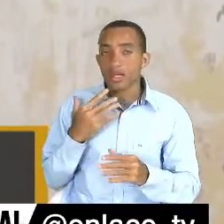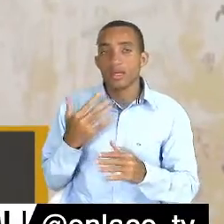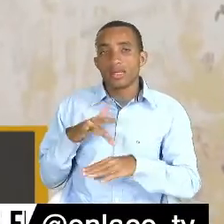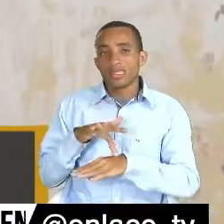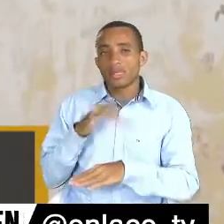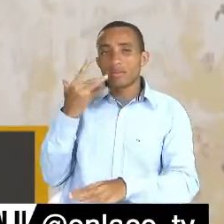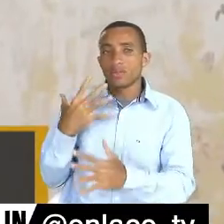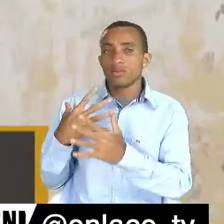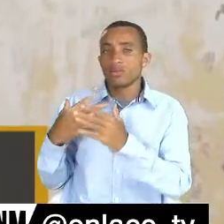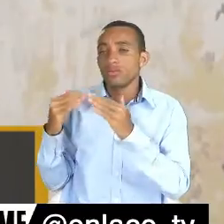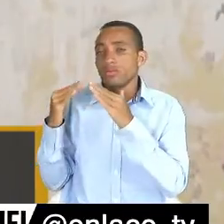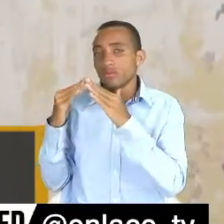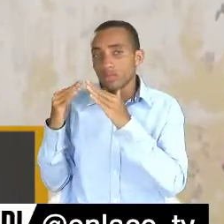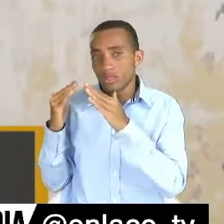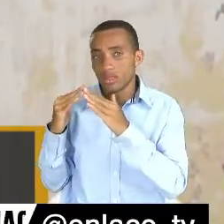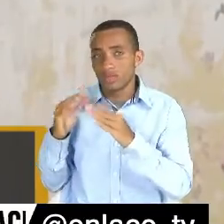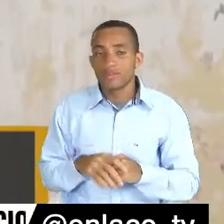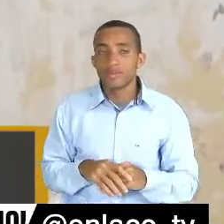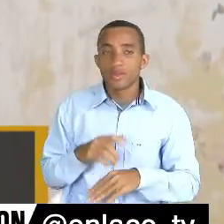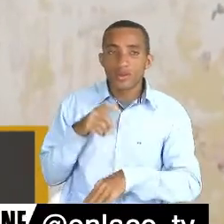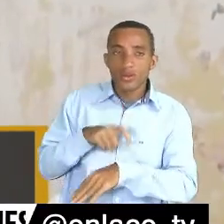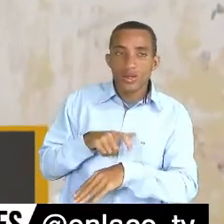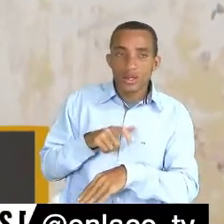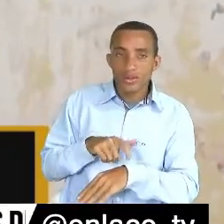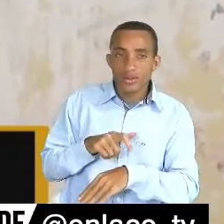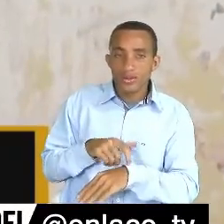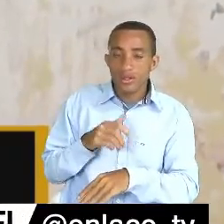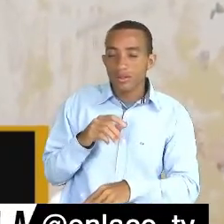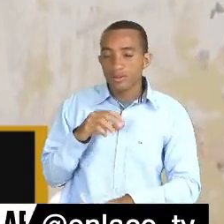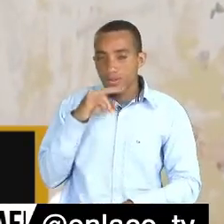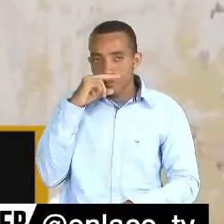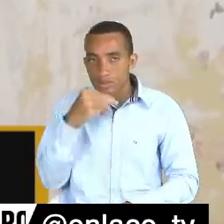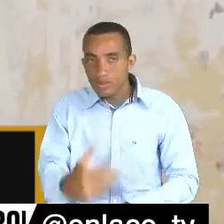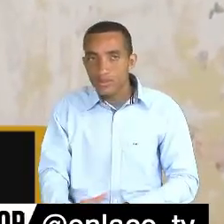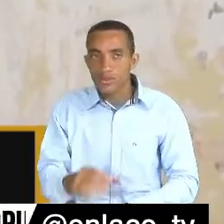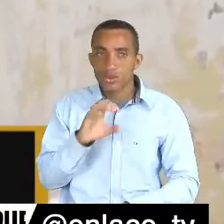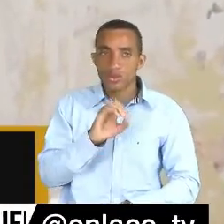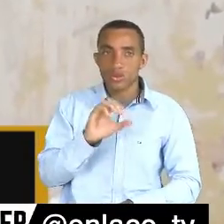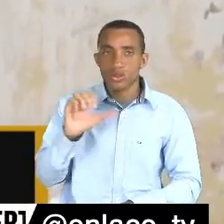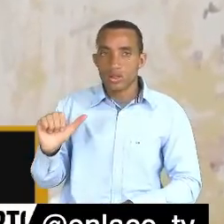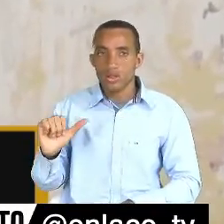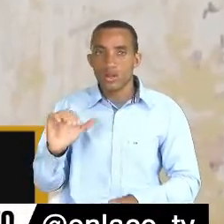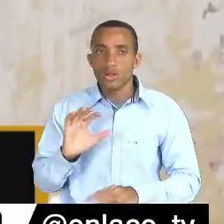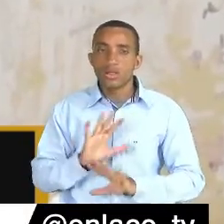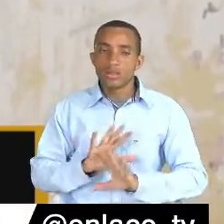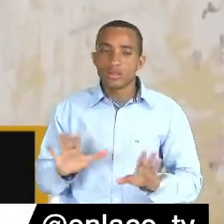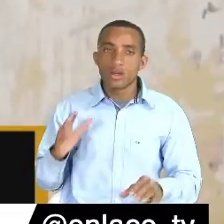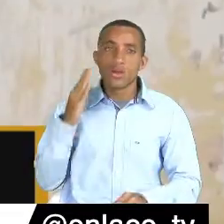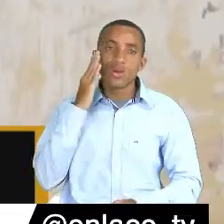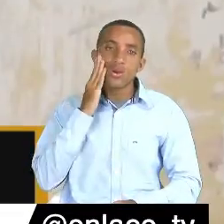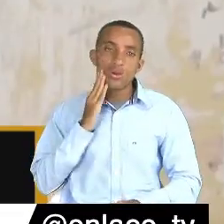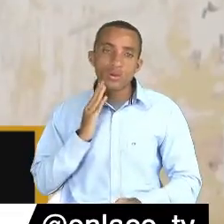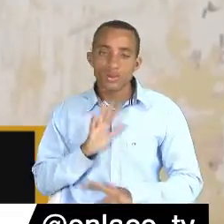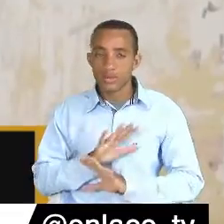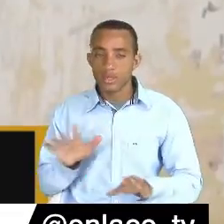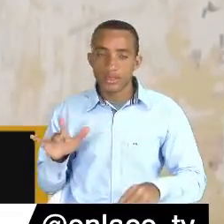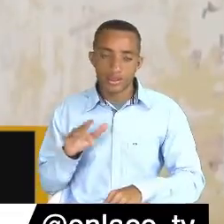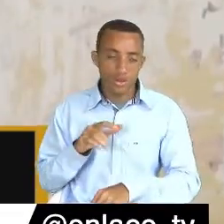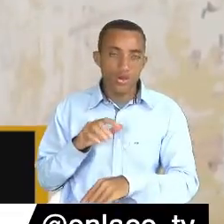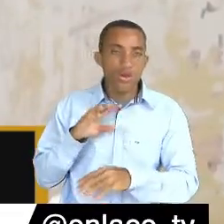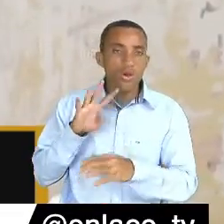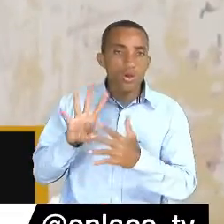medida de un horario de restricción a niños, niñas y adolescentes, especialmente lo que tiene que ver con adolescentes, en unos horarios donde nos